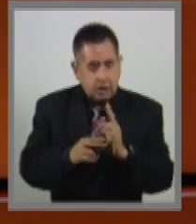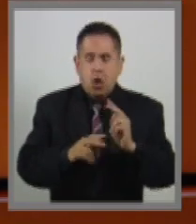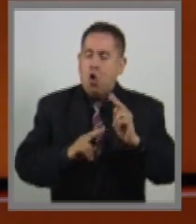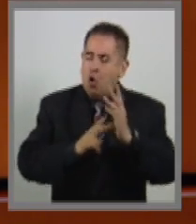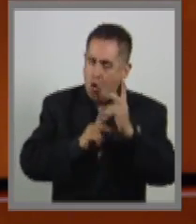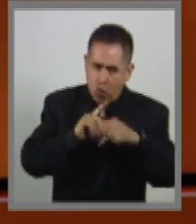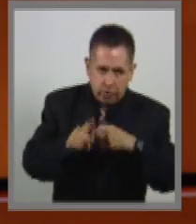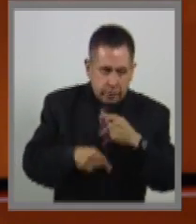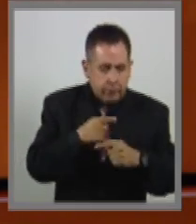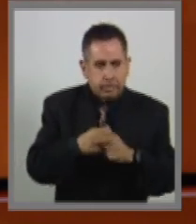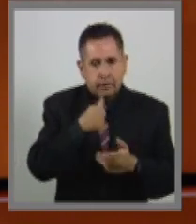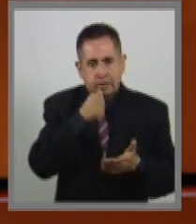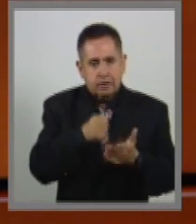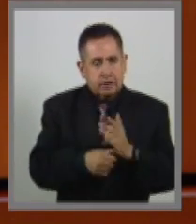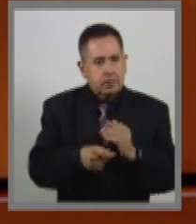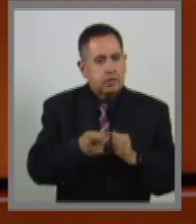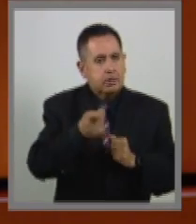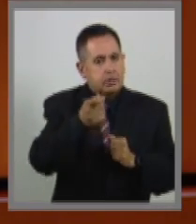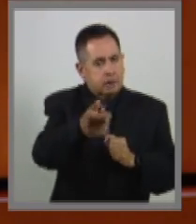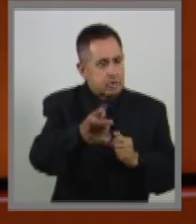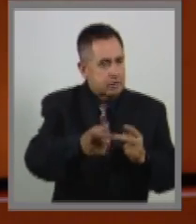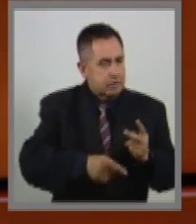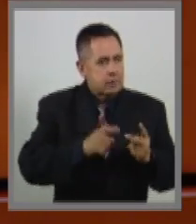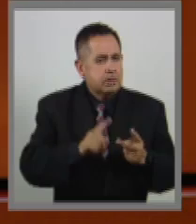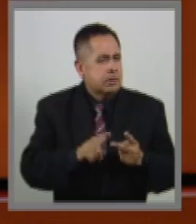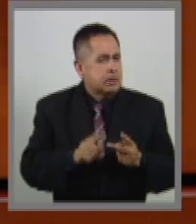genero el siguiente ocurso.